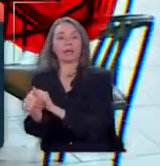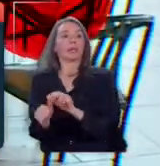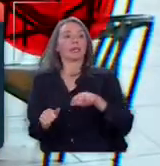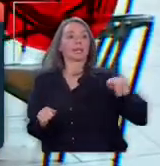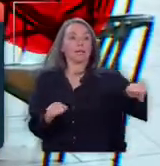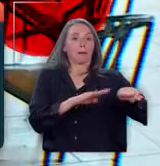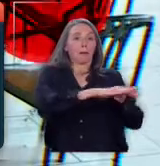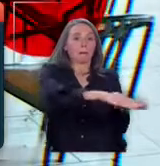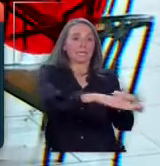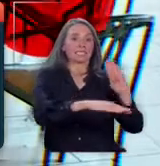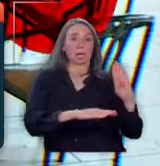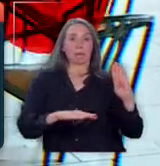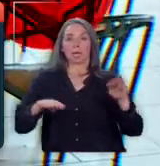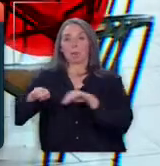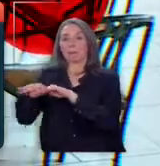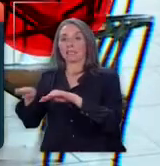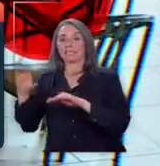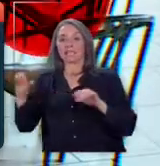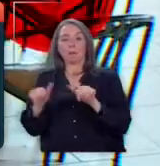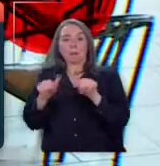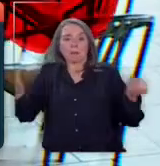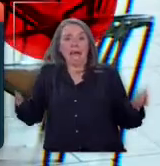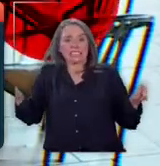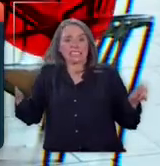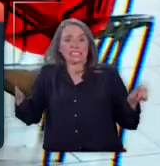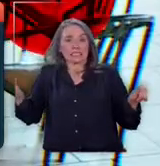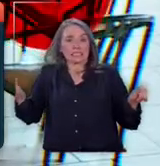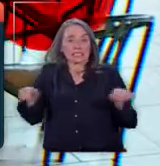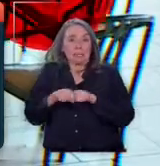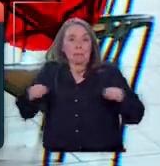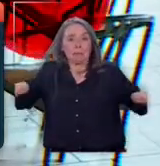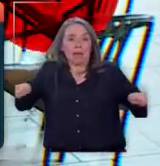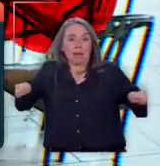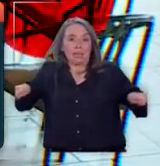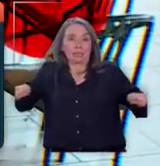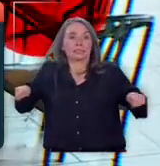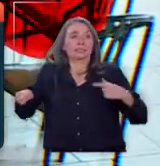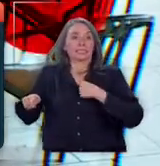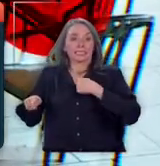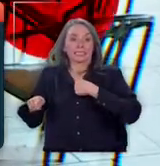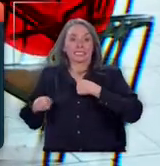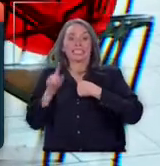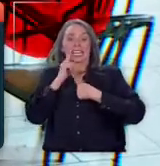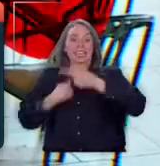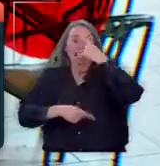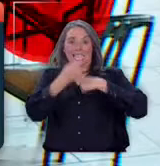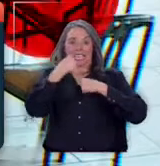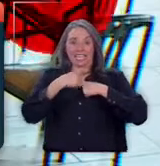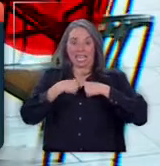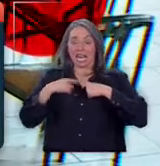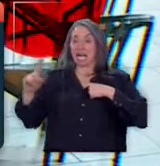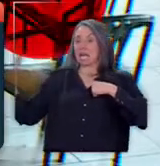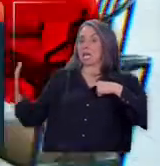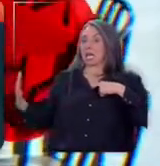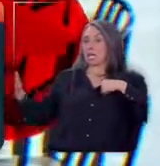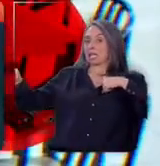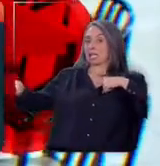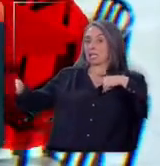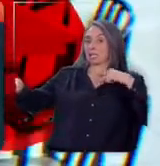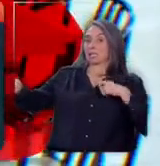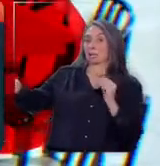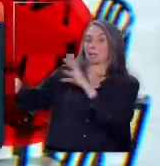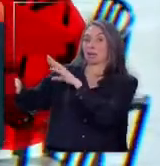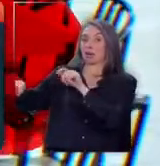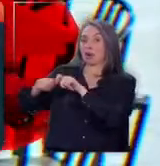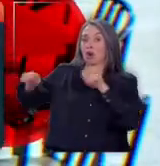y en la mesa c había mayor distancia incluso la distancia entre el paciente cero y uno de los pacientes de la mesa c